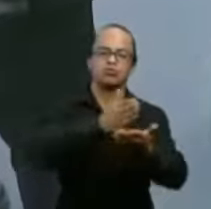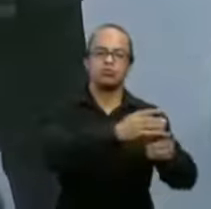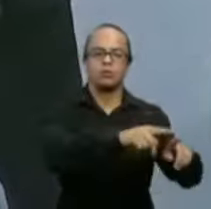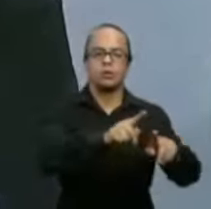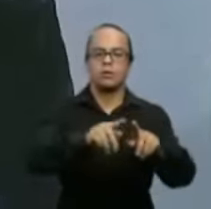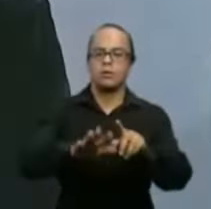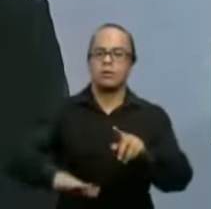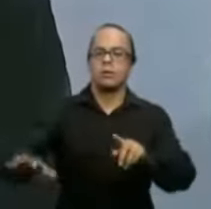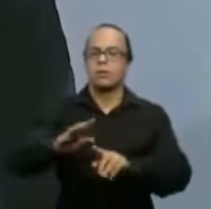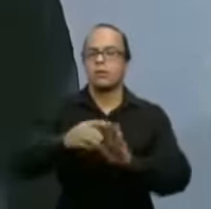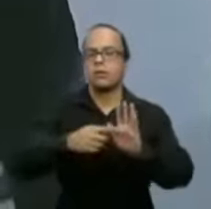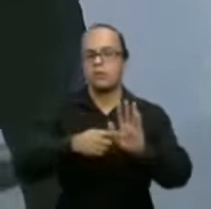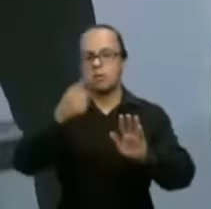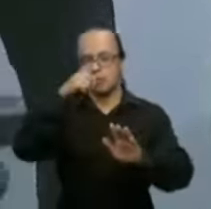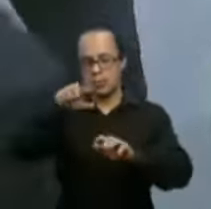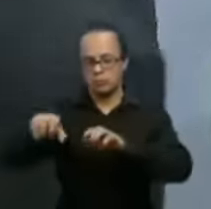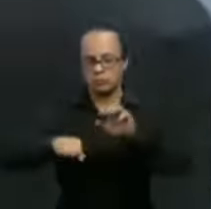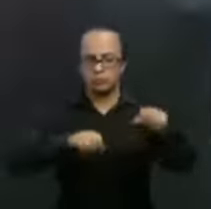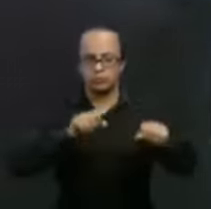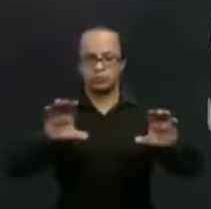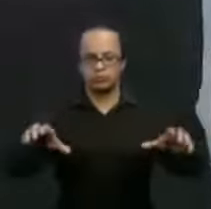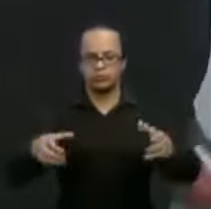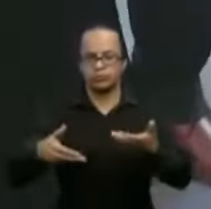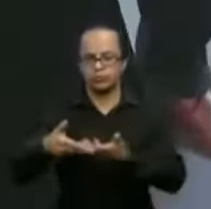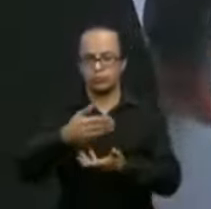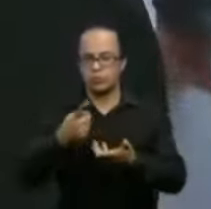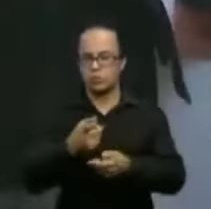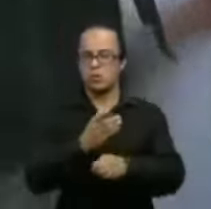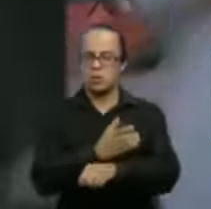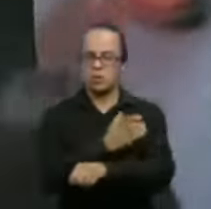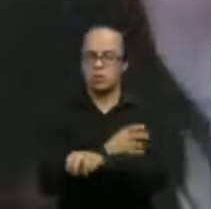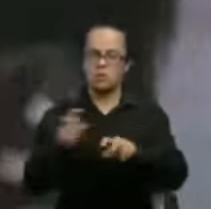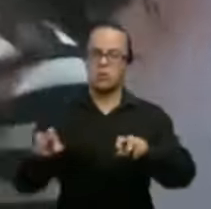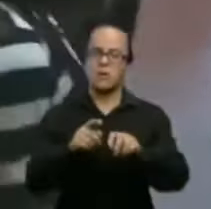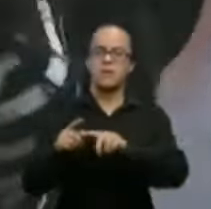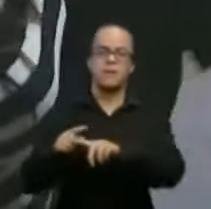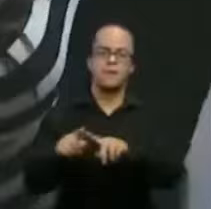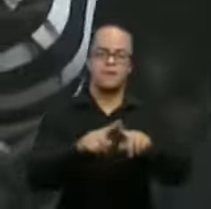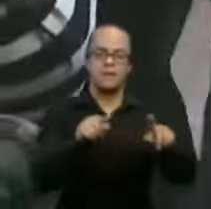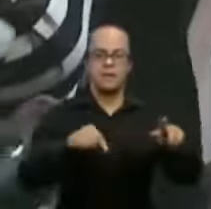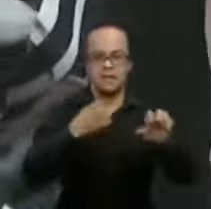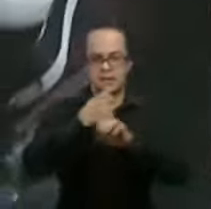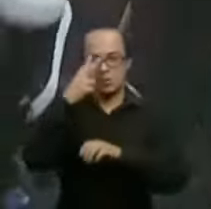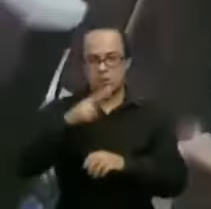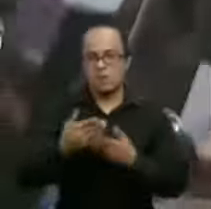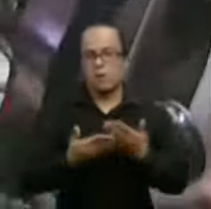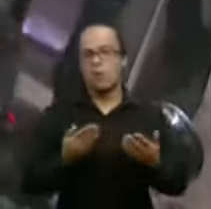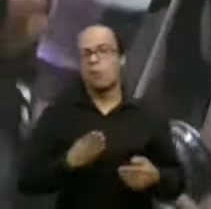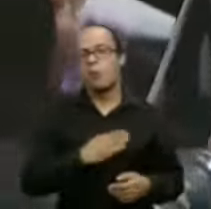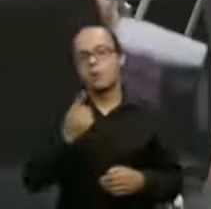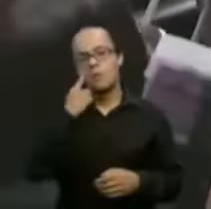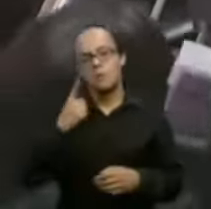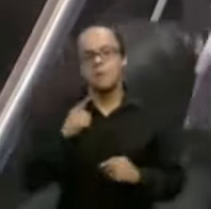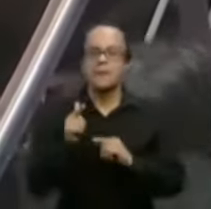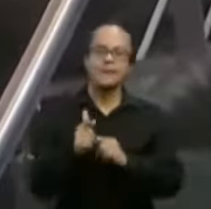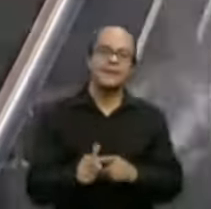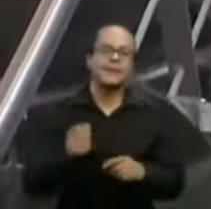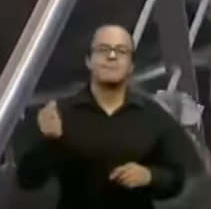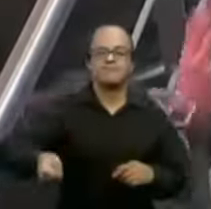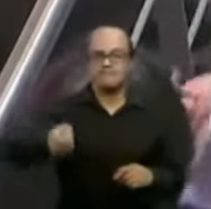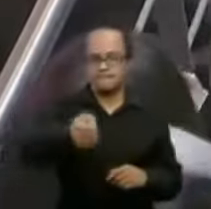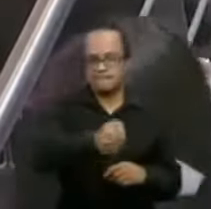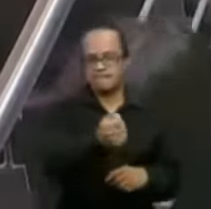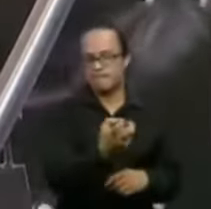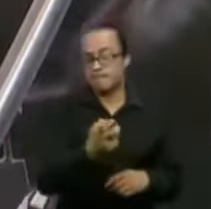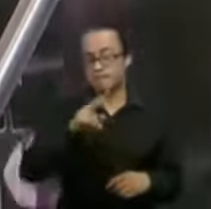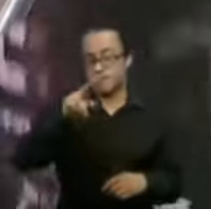Delgado acompañándola como dirigente de Morena en varios puntos de la entidad. Y bueno, pues ella continúa saludando. Créame,